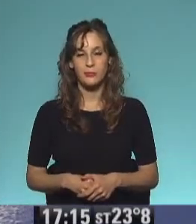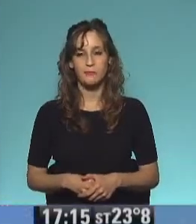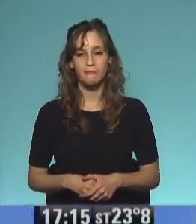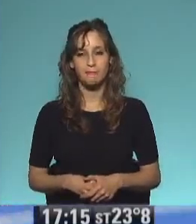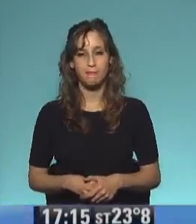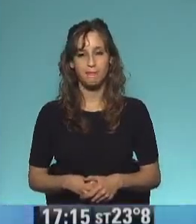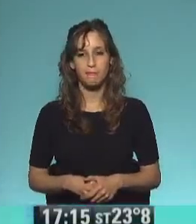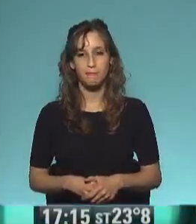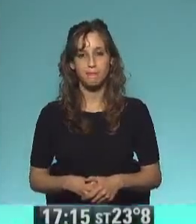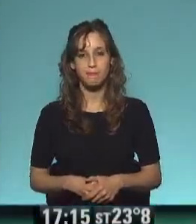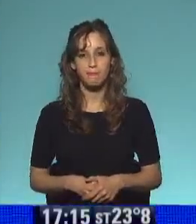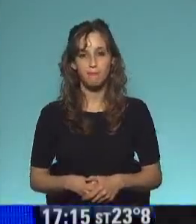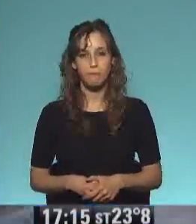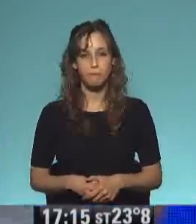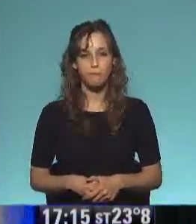Con rodillas al pecho, va.